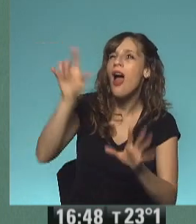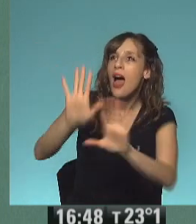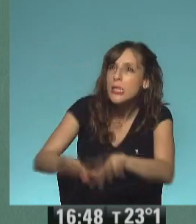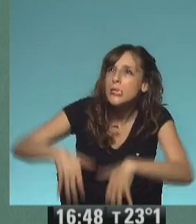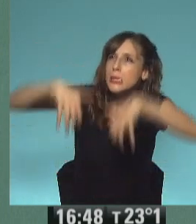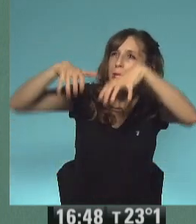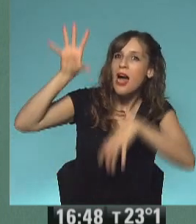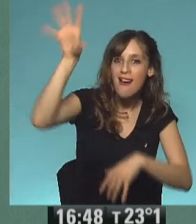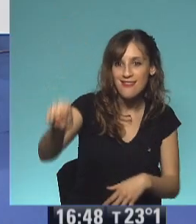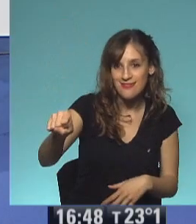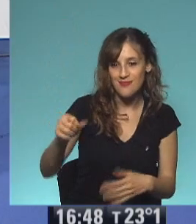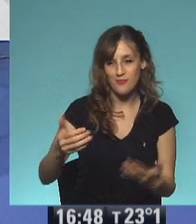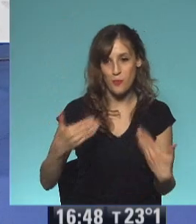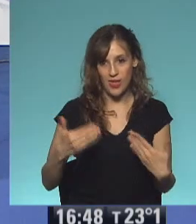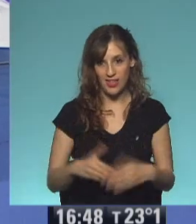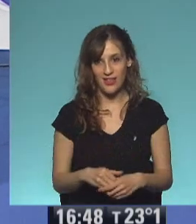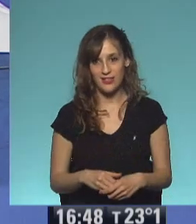saber paga